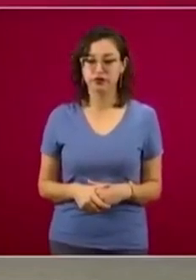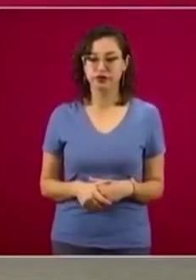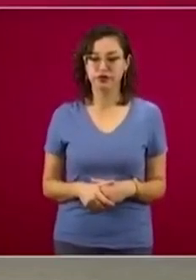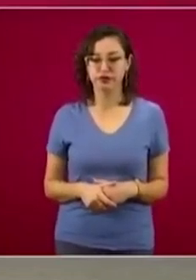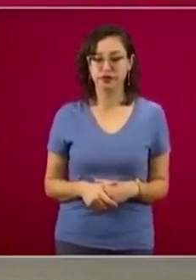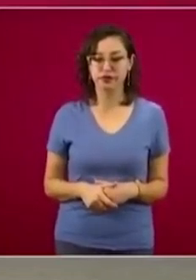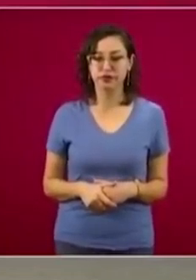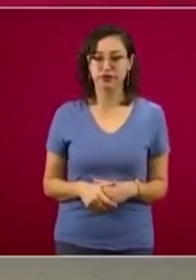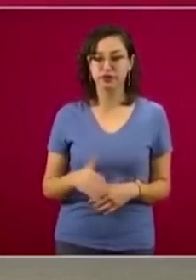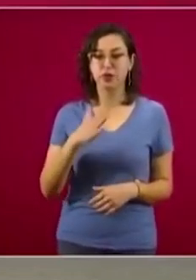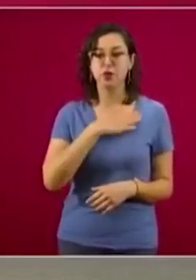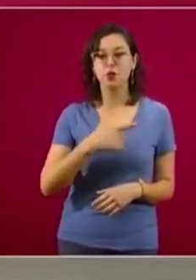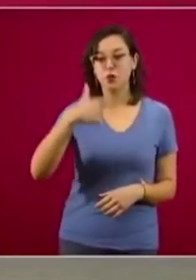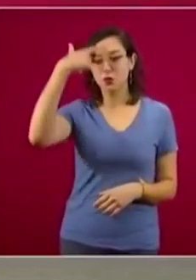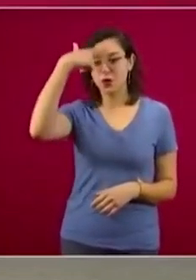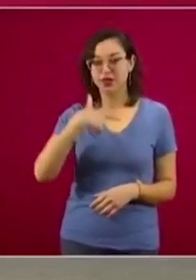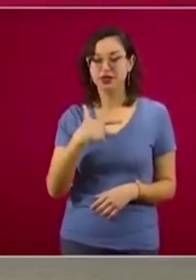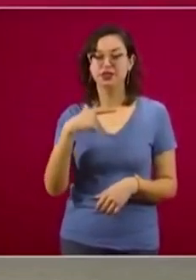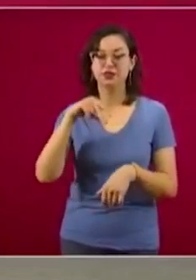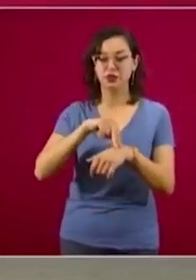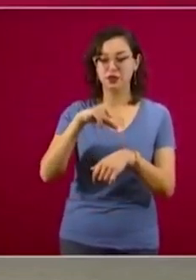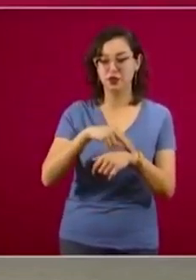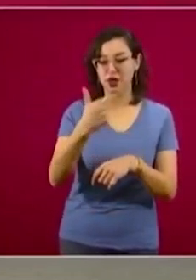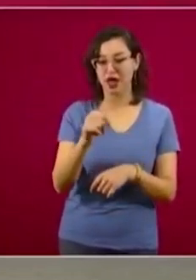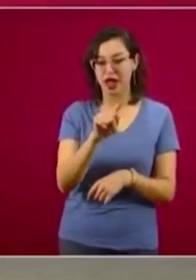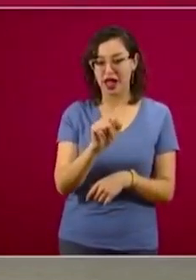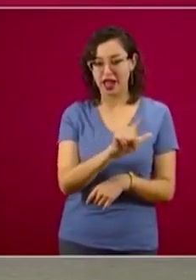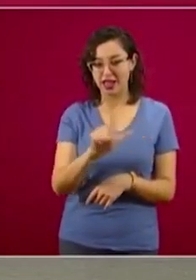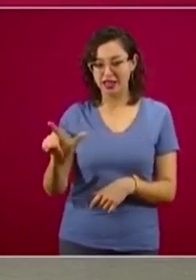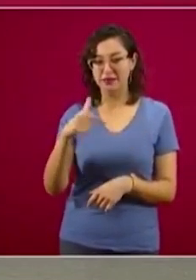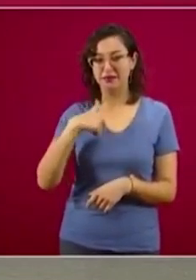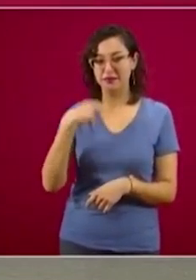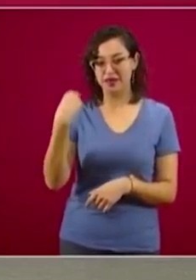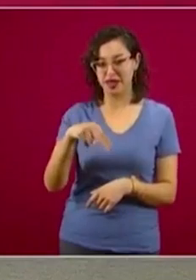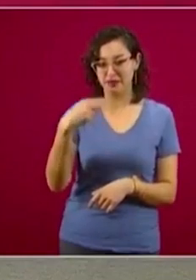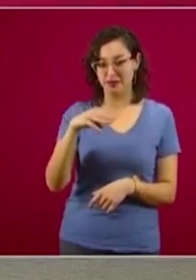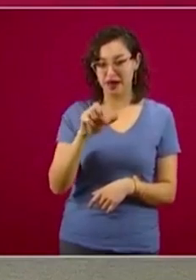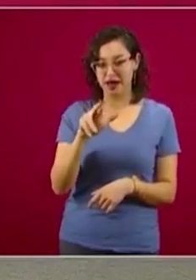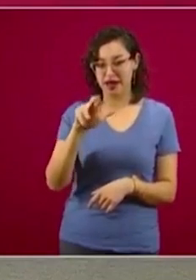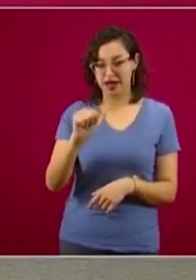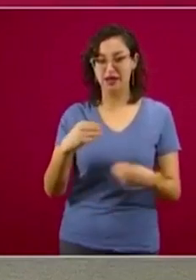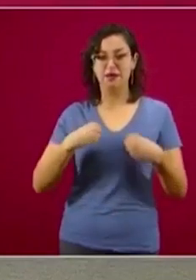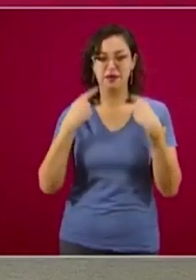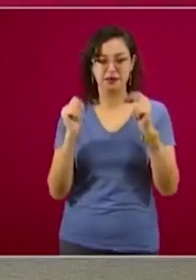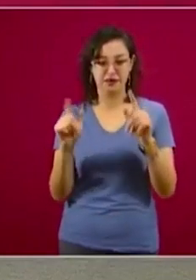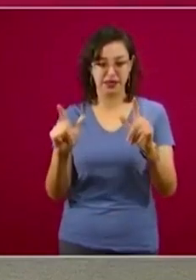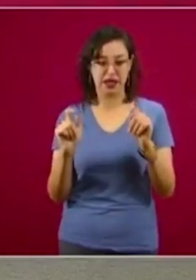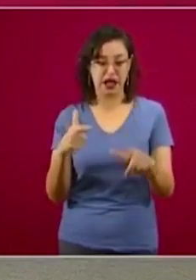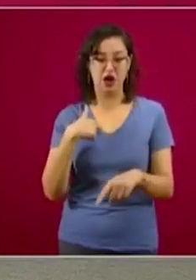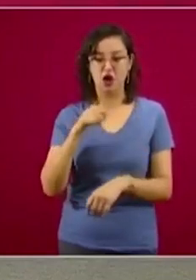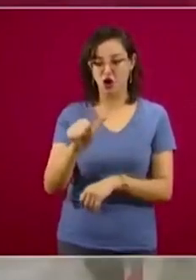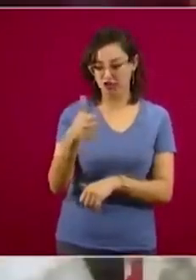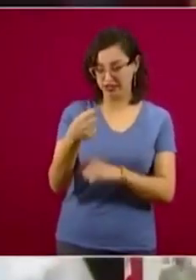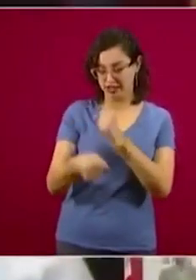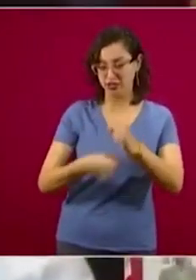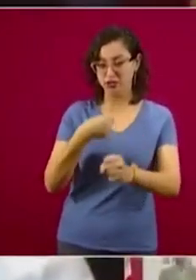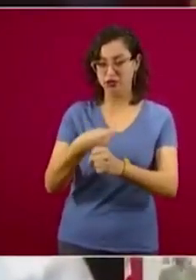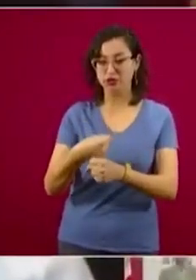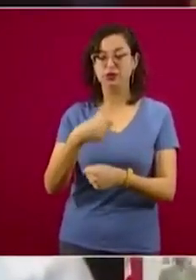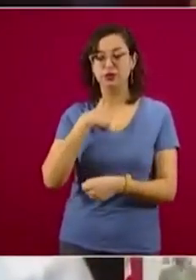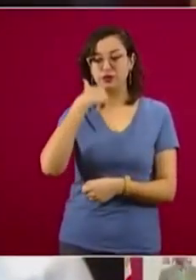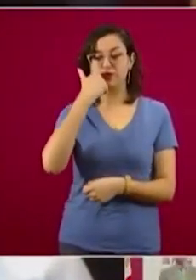buenas noches doctor gatell me llamo marianas cantón vivaldo vivo en tlaxcala tengo 11 años y lo que le